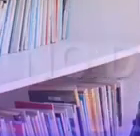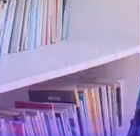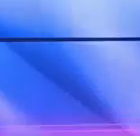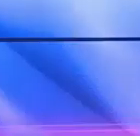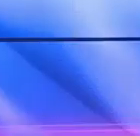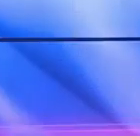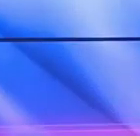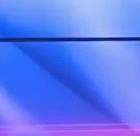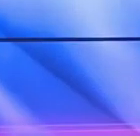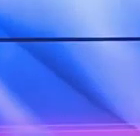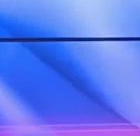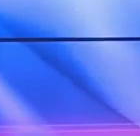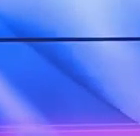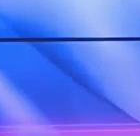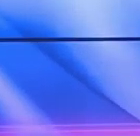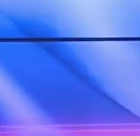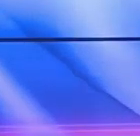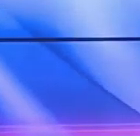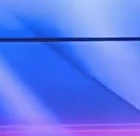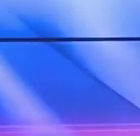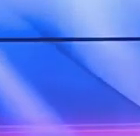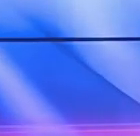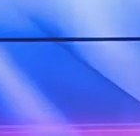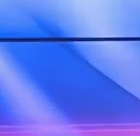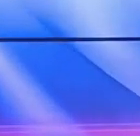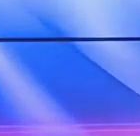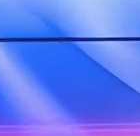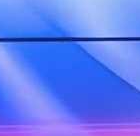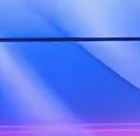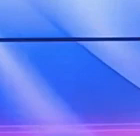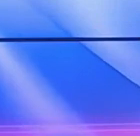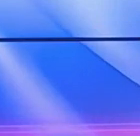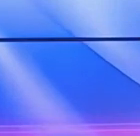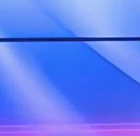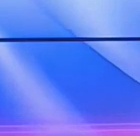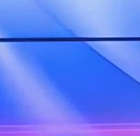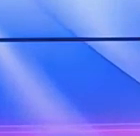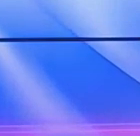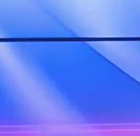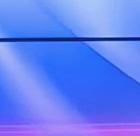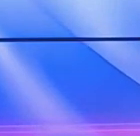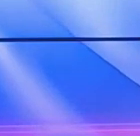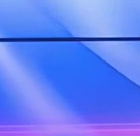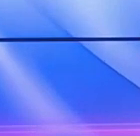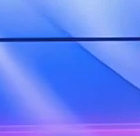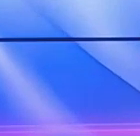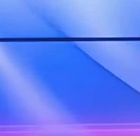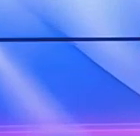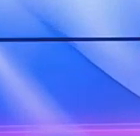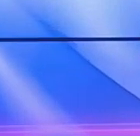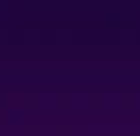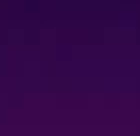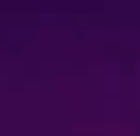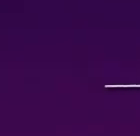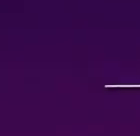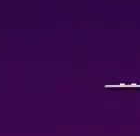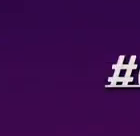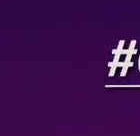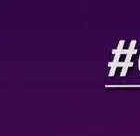salud. Así que más vale ahora un pare que después lamentar. Quédate en casa, por ti y por los tuyos.